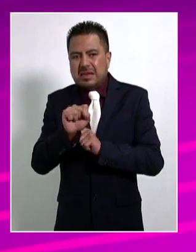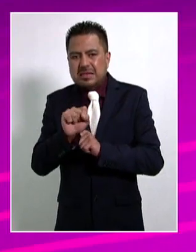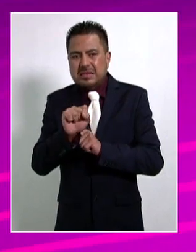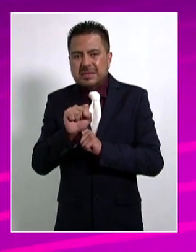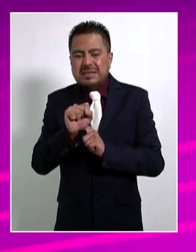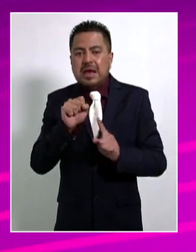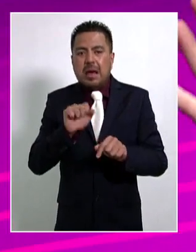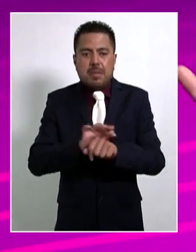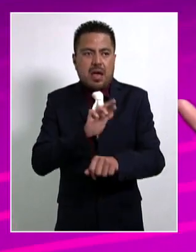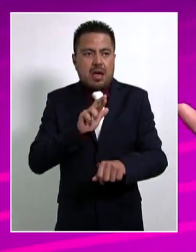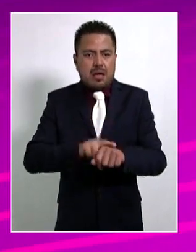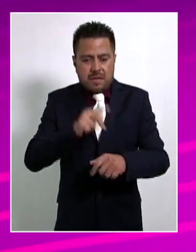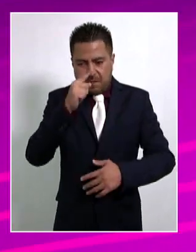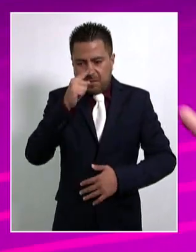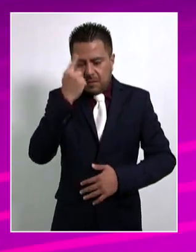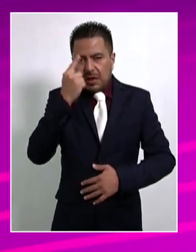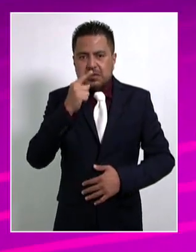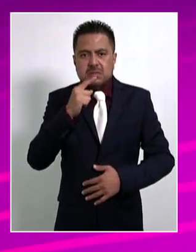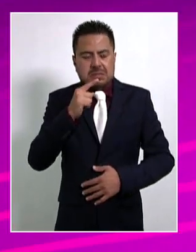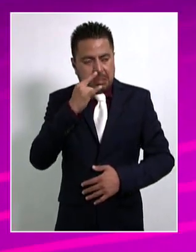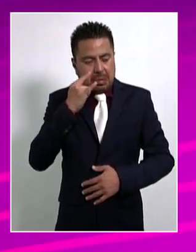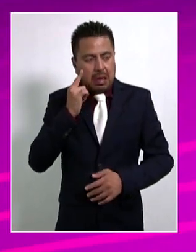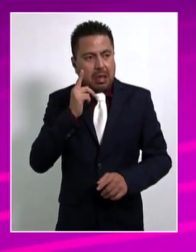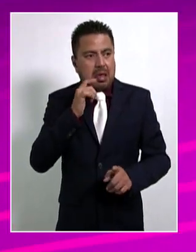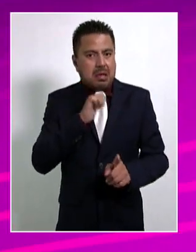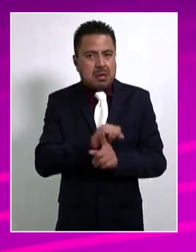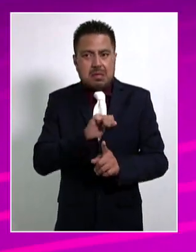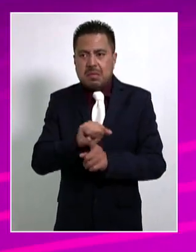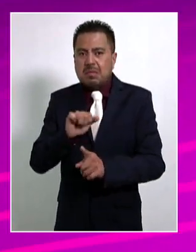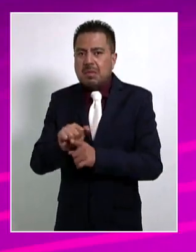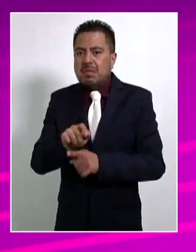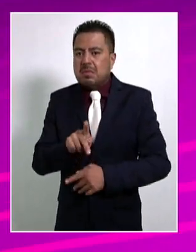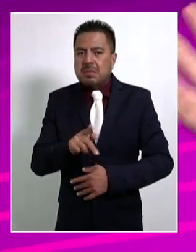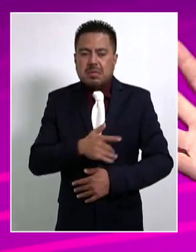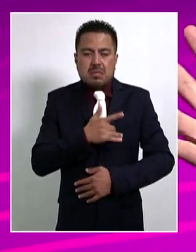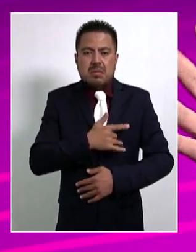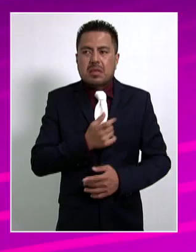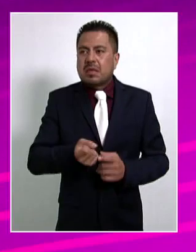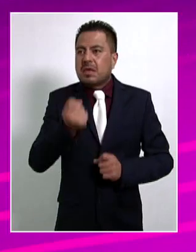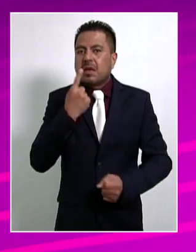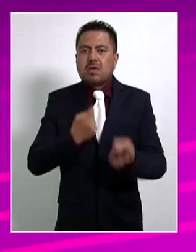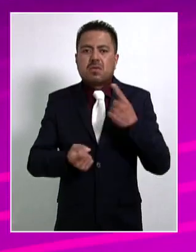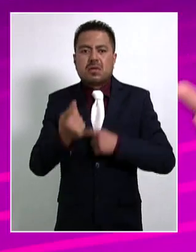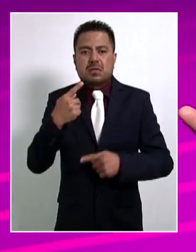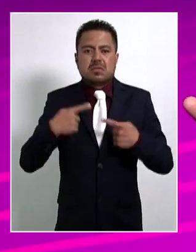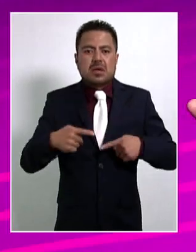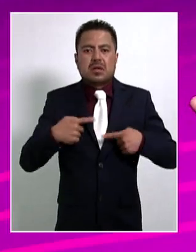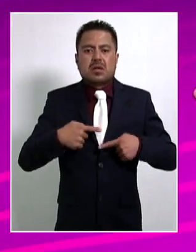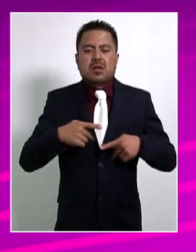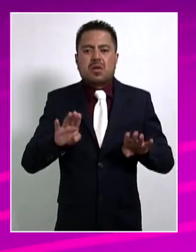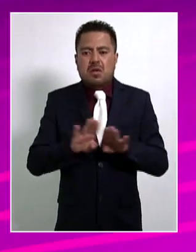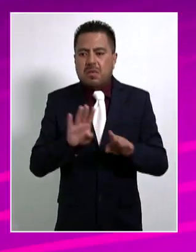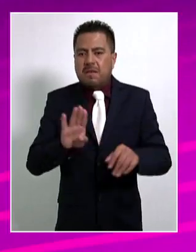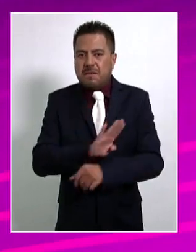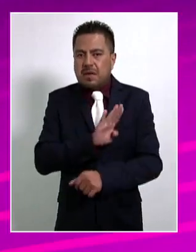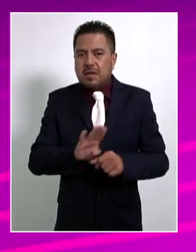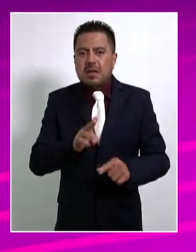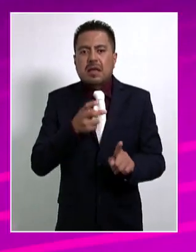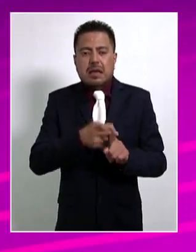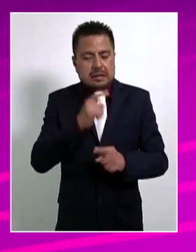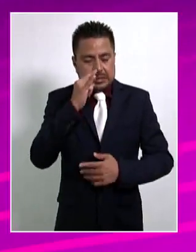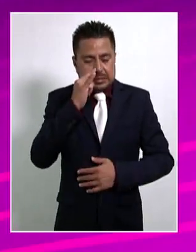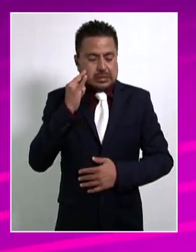de mayor facilidad de pasar desapercibidos, que pareciera para algunas personas pues una ventaja, pero es